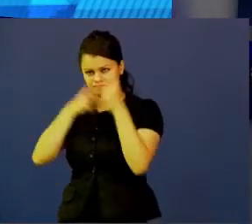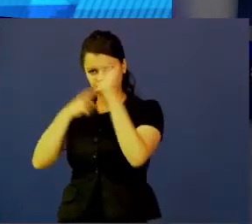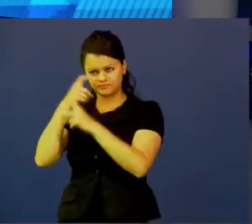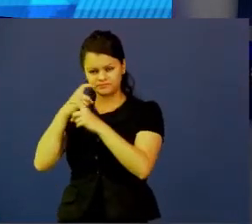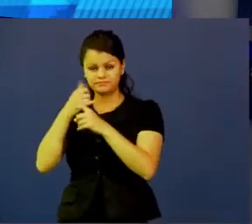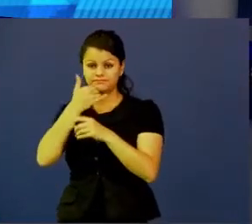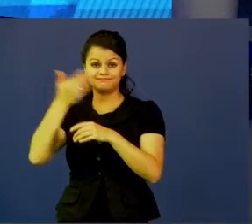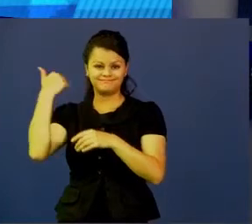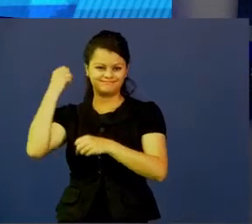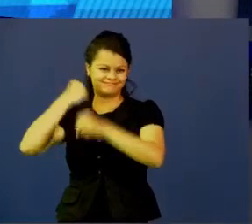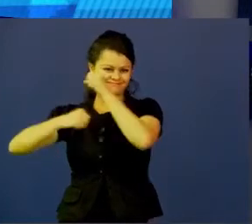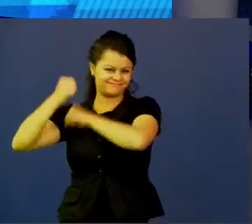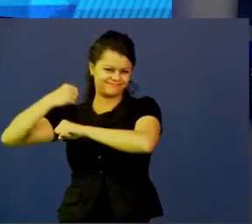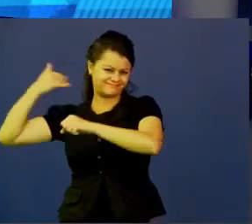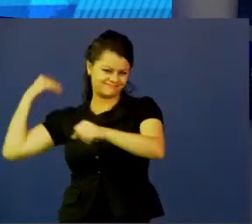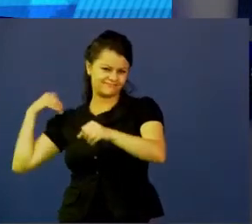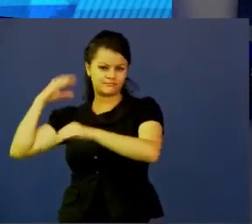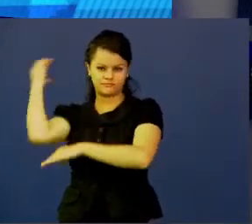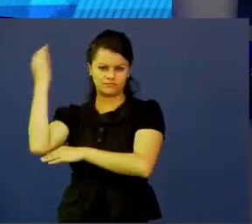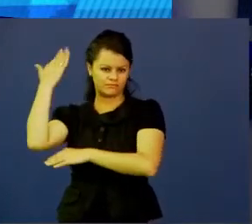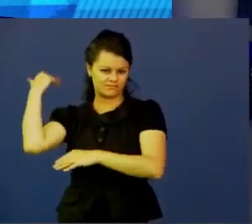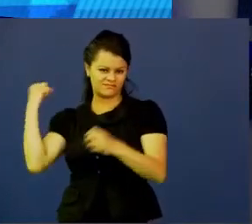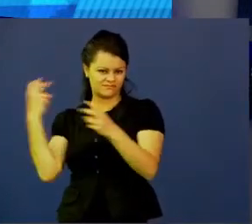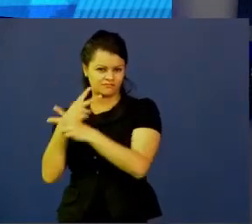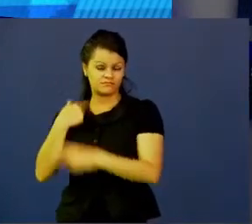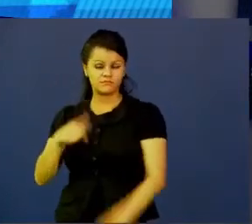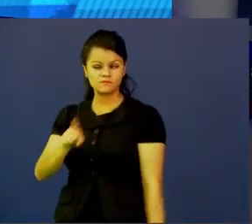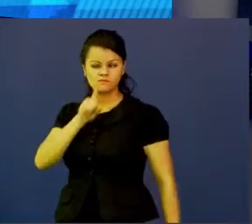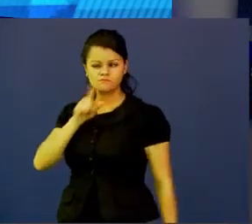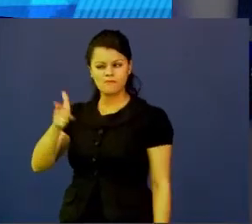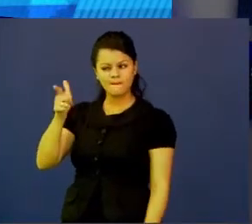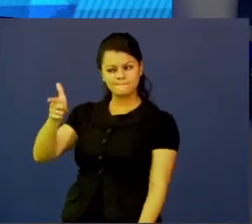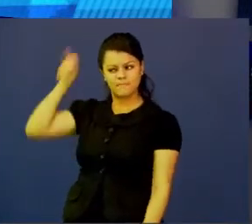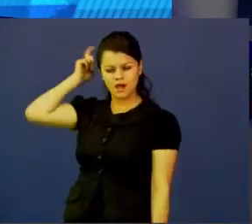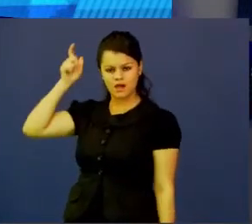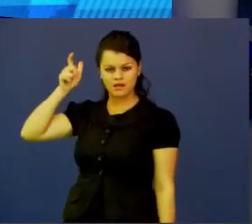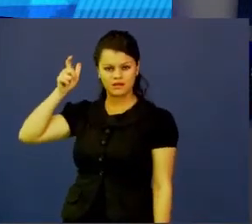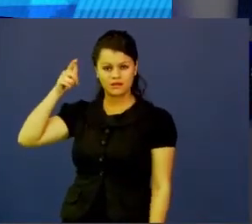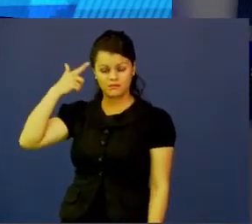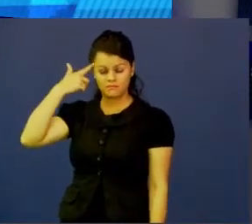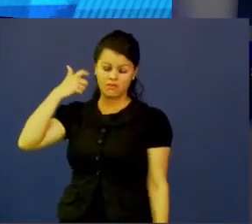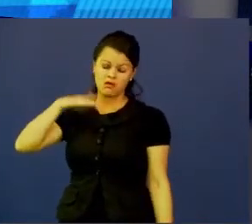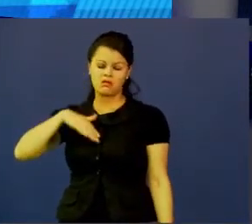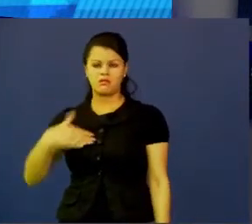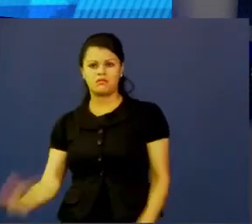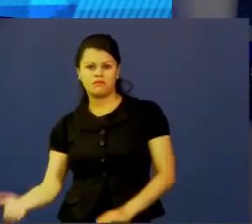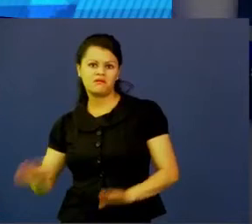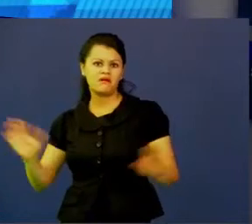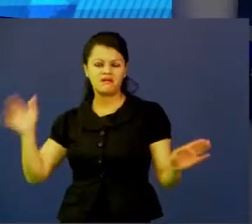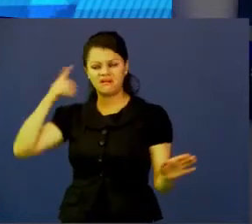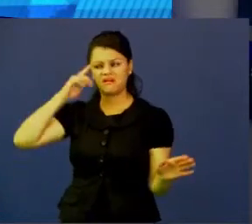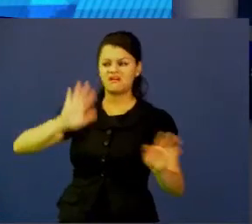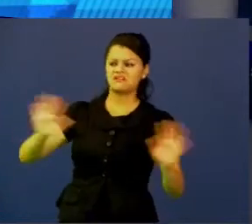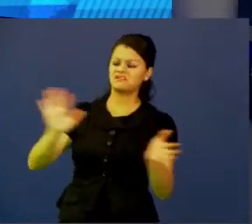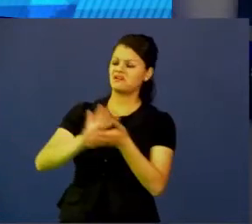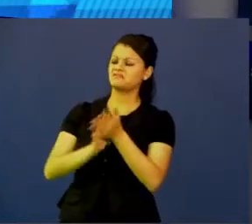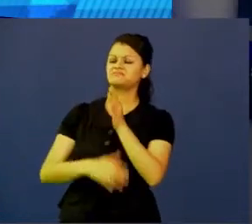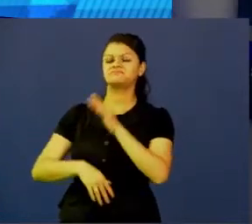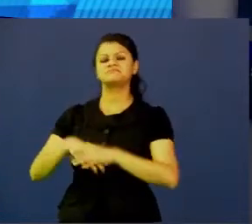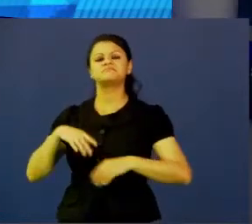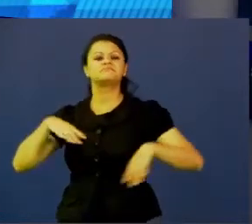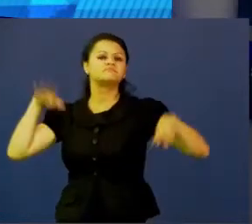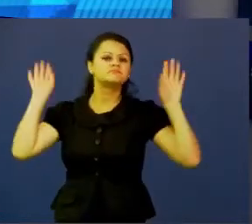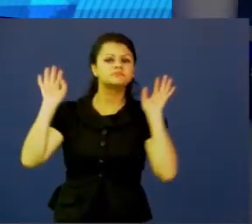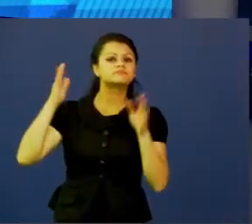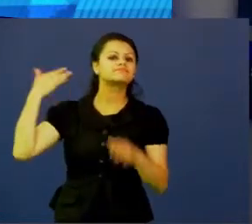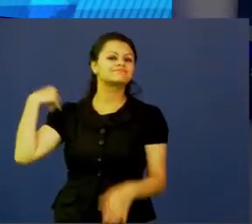violencia de Colombia antes silenciábamos al otro dándole un tiro. Se mataba a una persona, se dañaba, pero iba la idea,